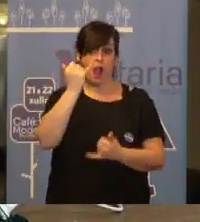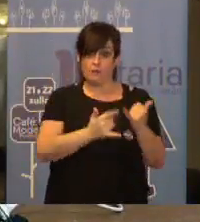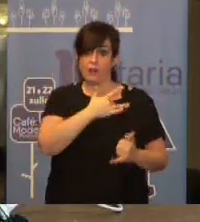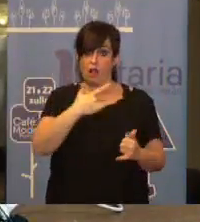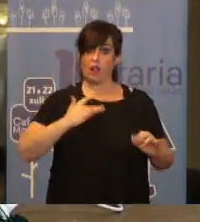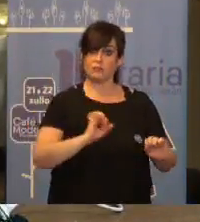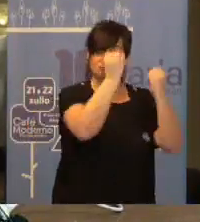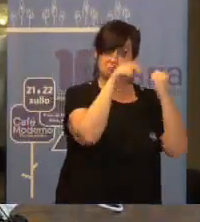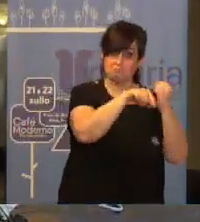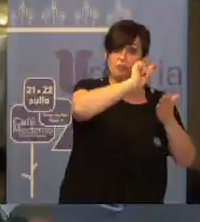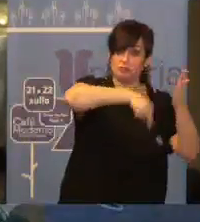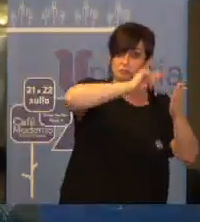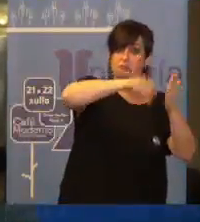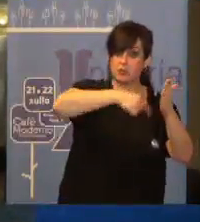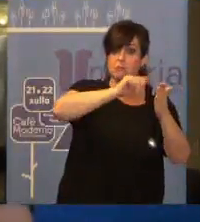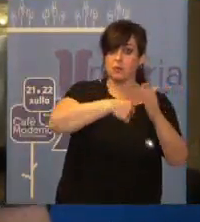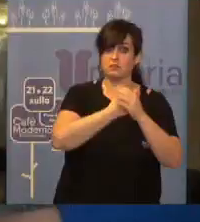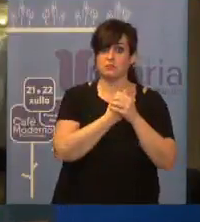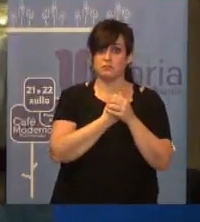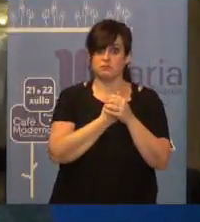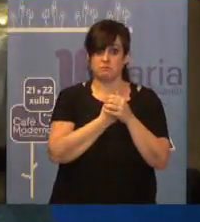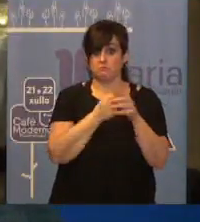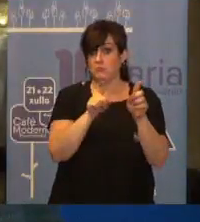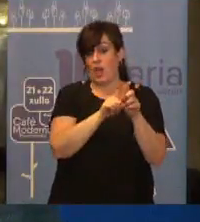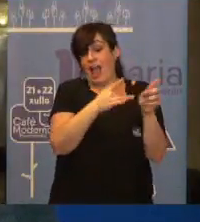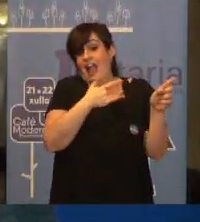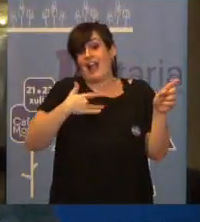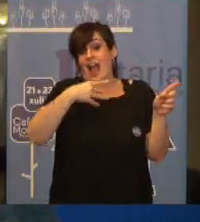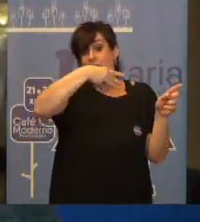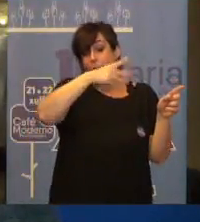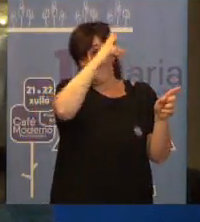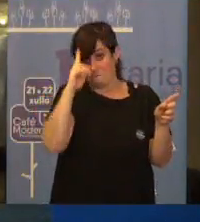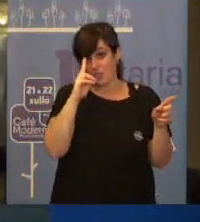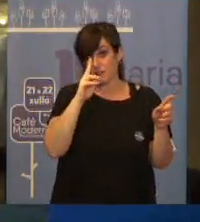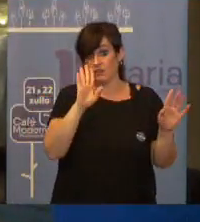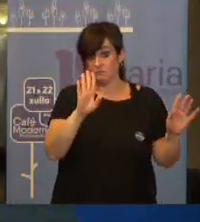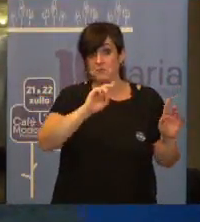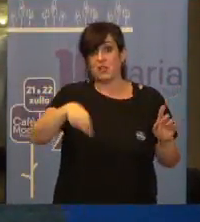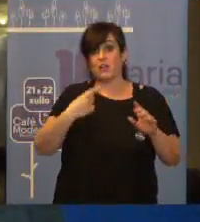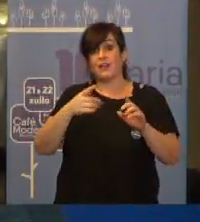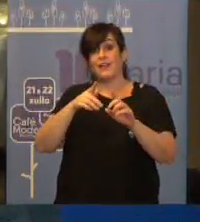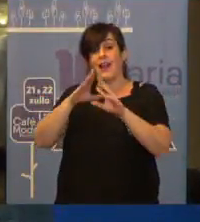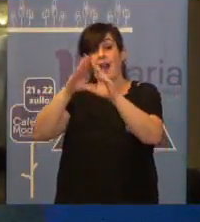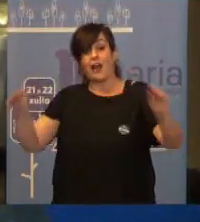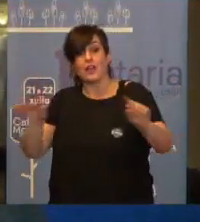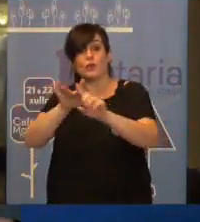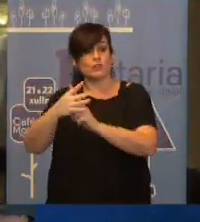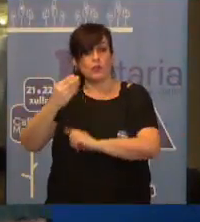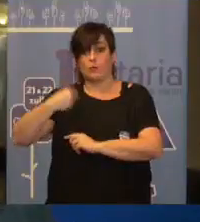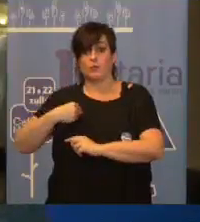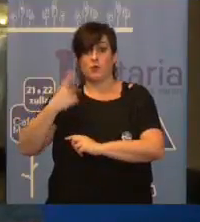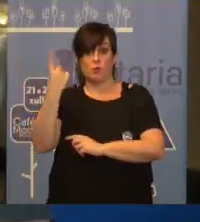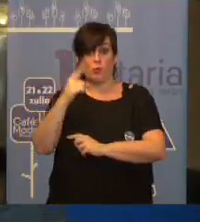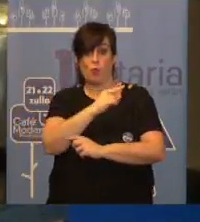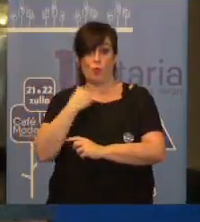unha lei de caixas e dicía na Caixa, en Caja Madrid. O mismo en Andalucía, despediron dun cura famoso, que era o que